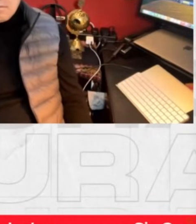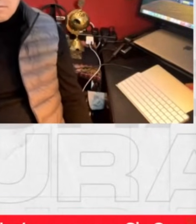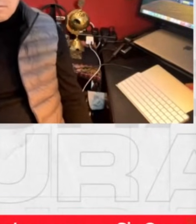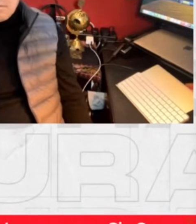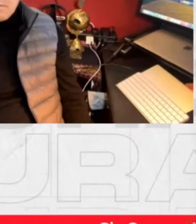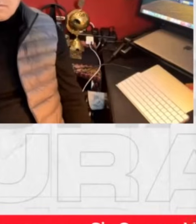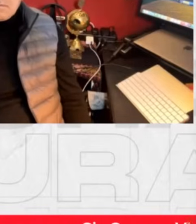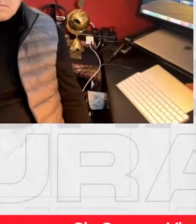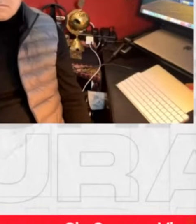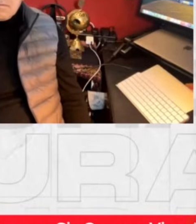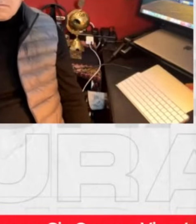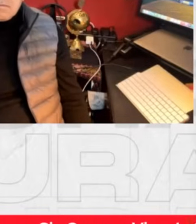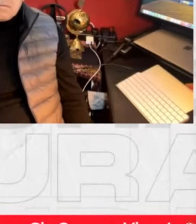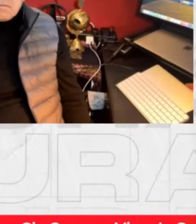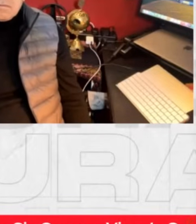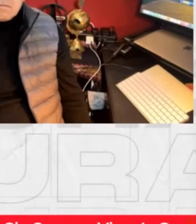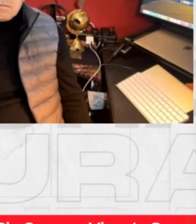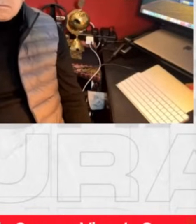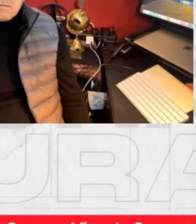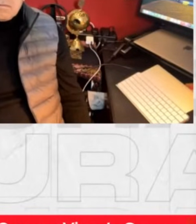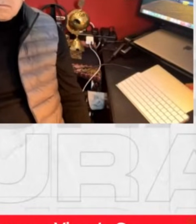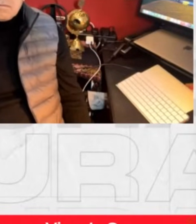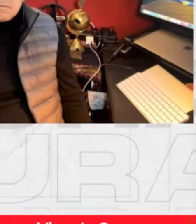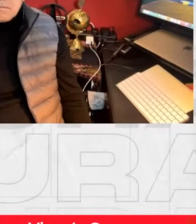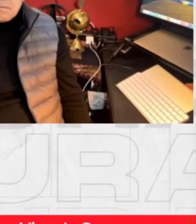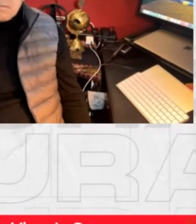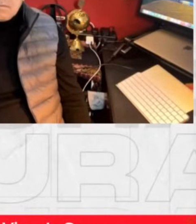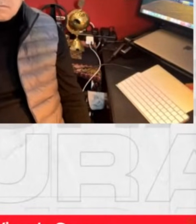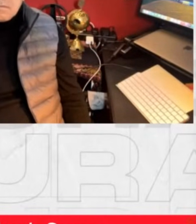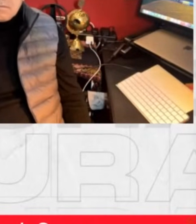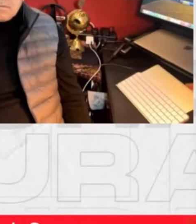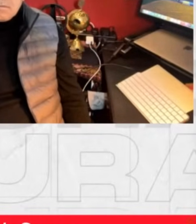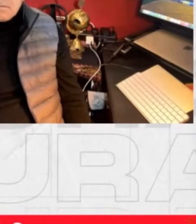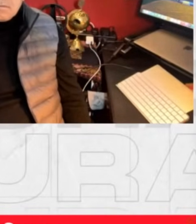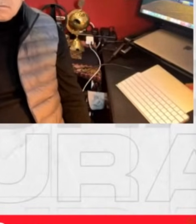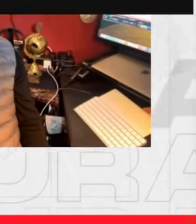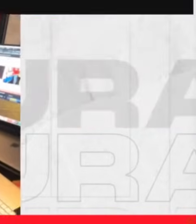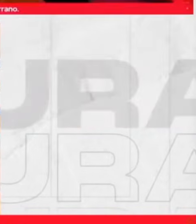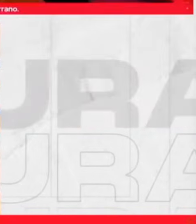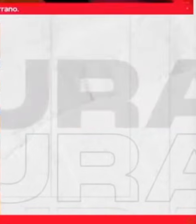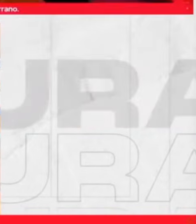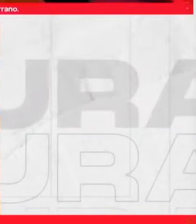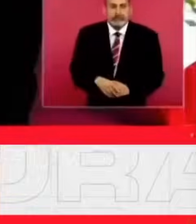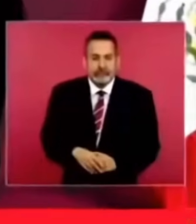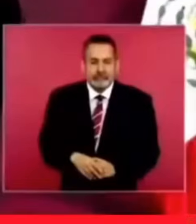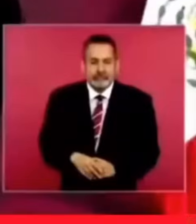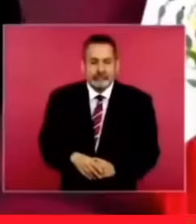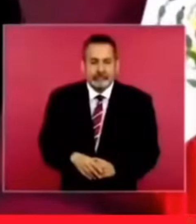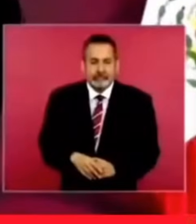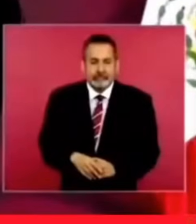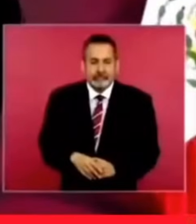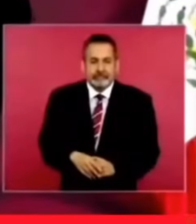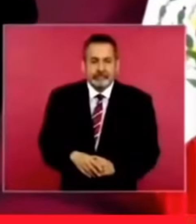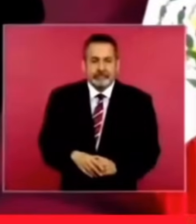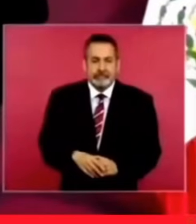la respuesta del presidente. ¿Cómo celebra esta carta de ayer de la ministra Piña, por favor?